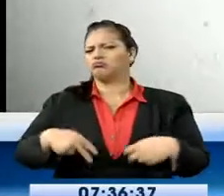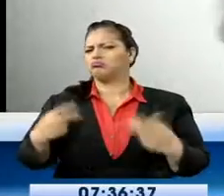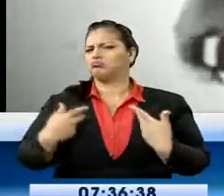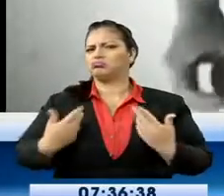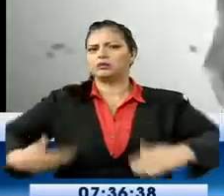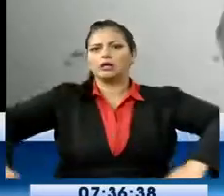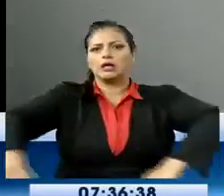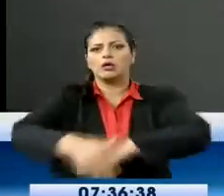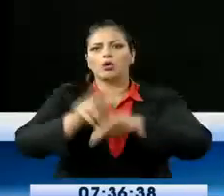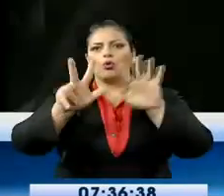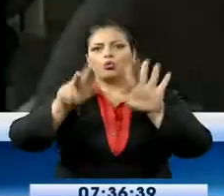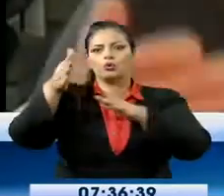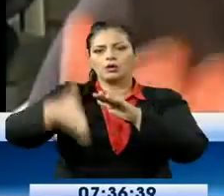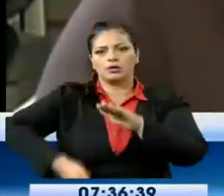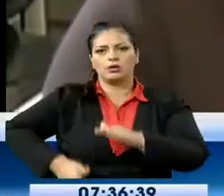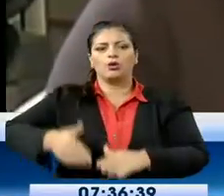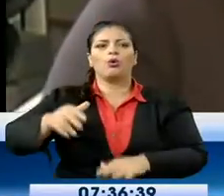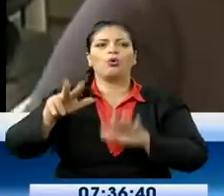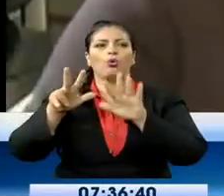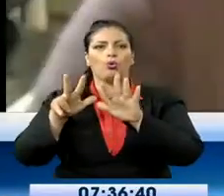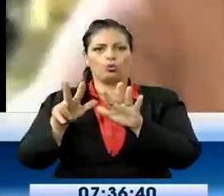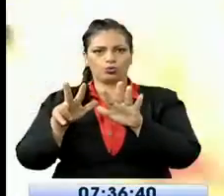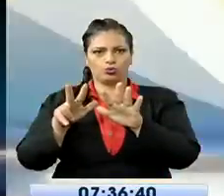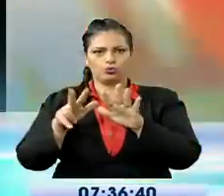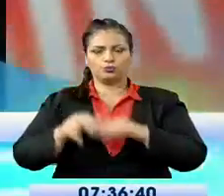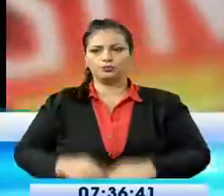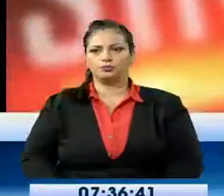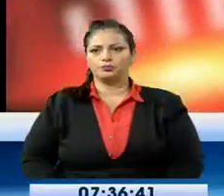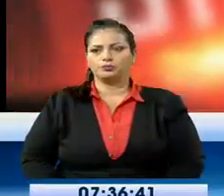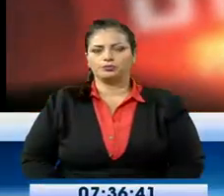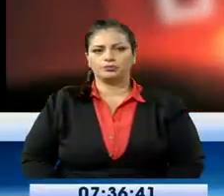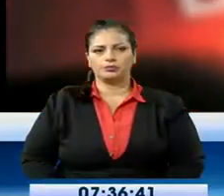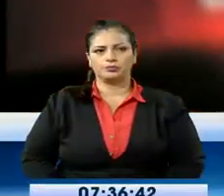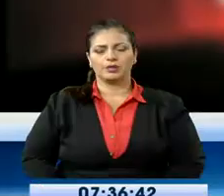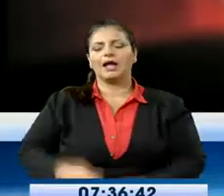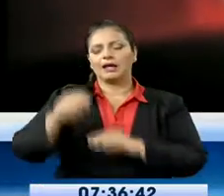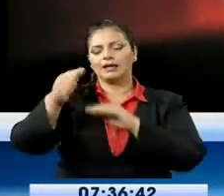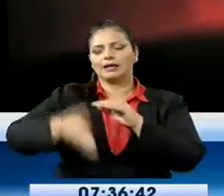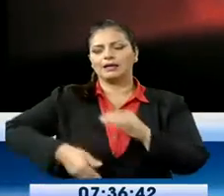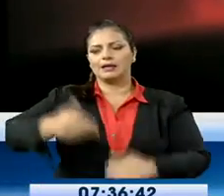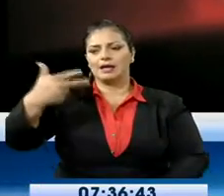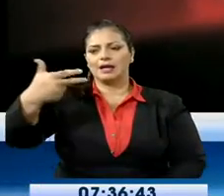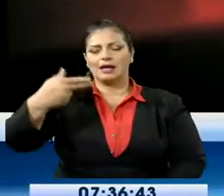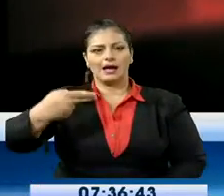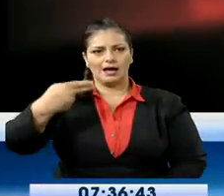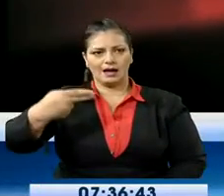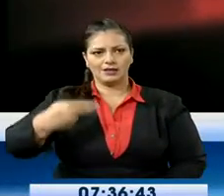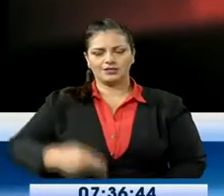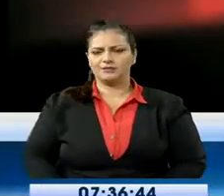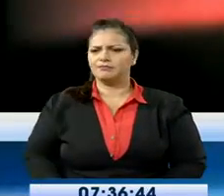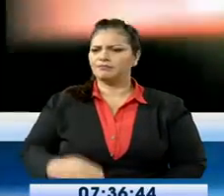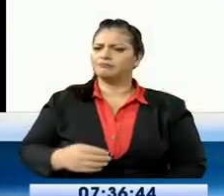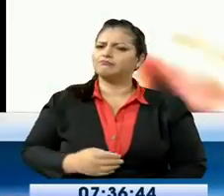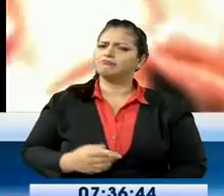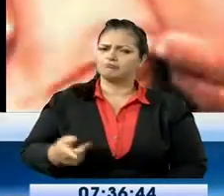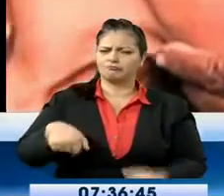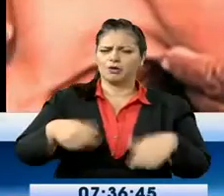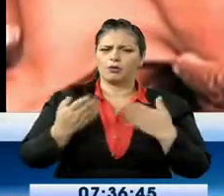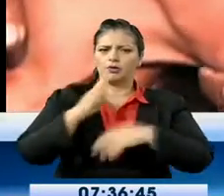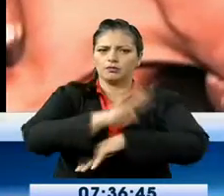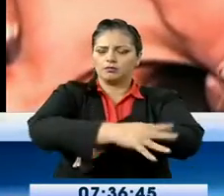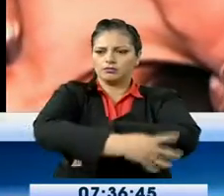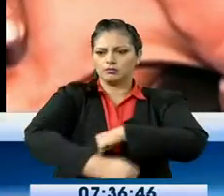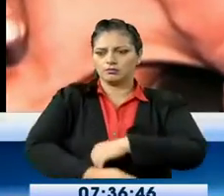y no regresó más. Se iba a buscar trabajo a Quito, y de ahí nunca más no llamó por teléfono, no se supo más. Ella y